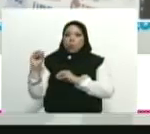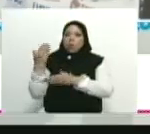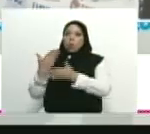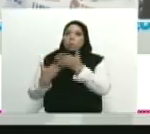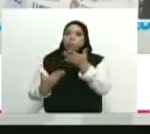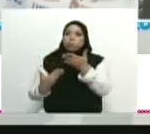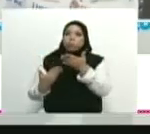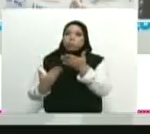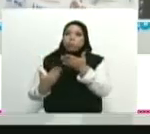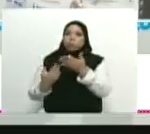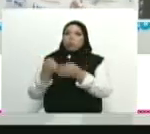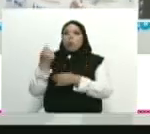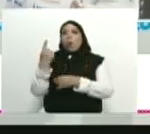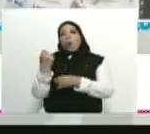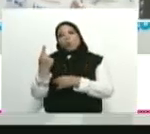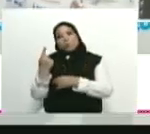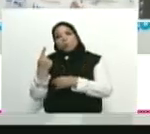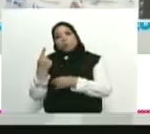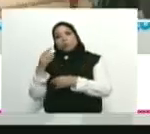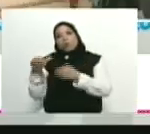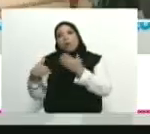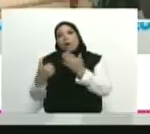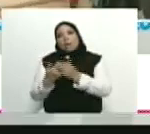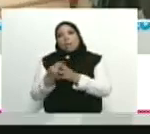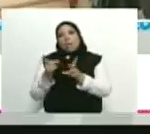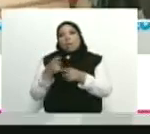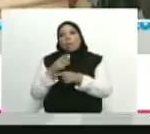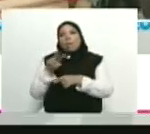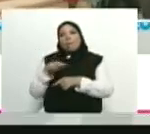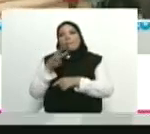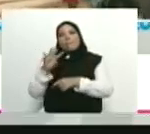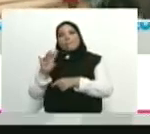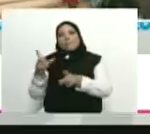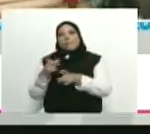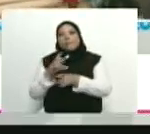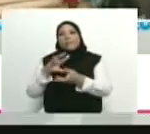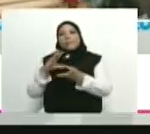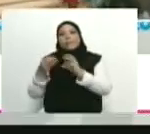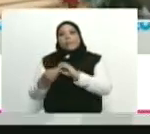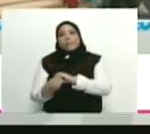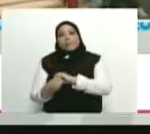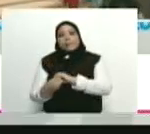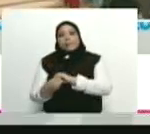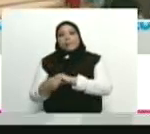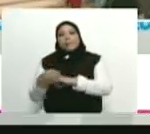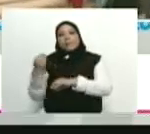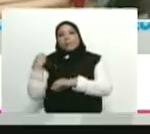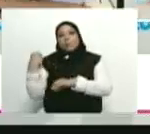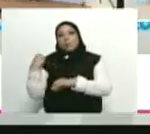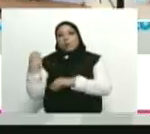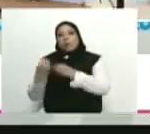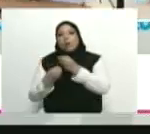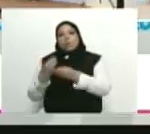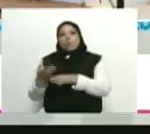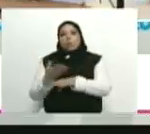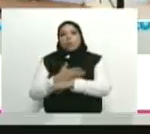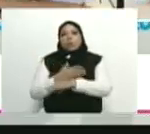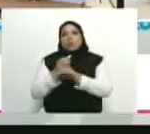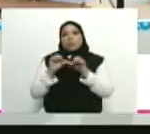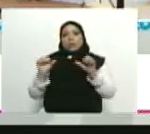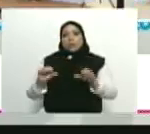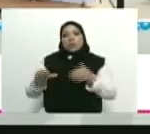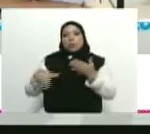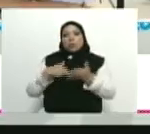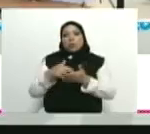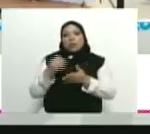que entre el 11 y el 20 de agosto tenemos la etapa de modificación en cuanto a la solicitud que hayan hecho en el Sistema